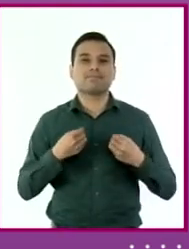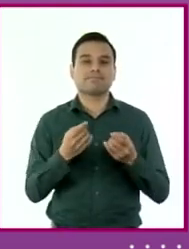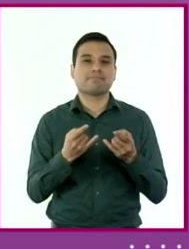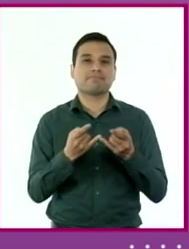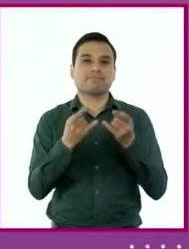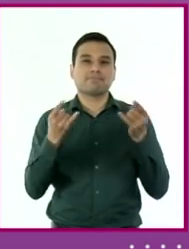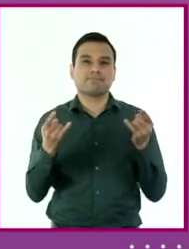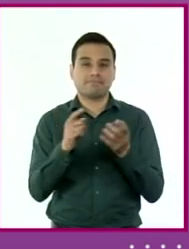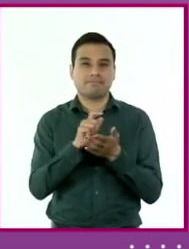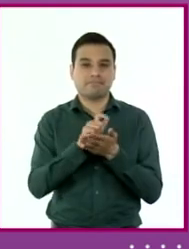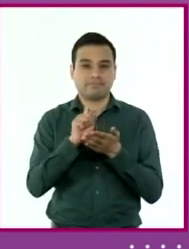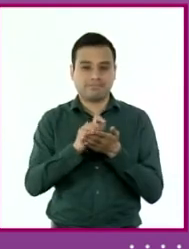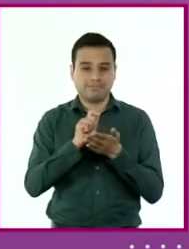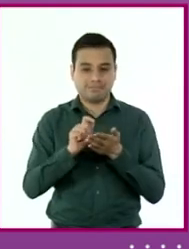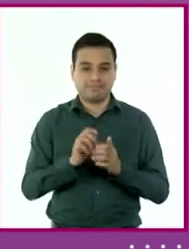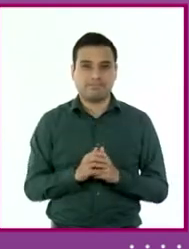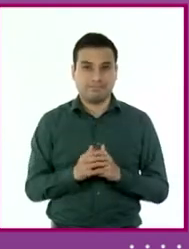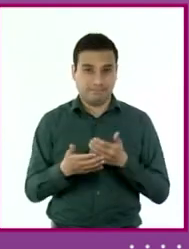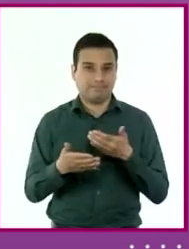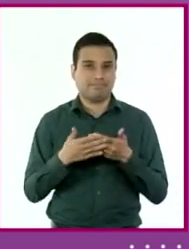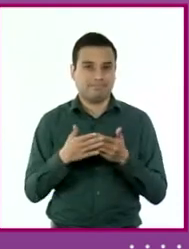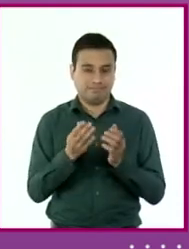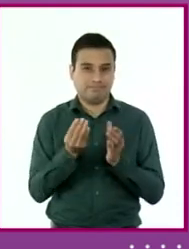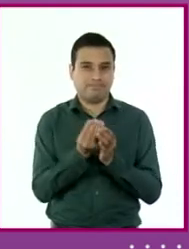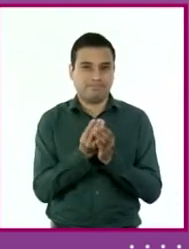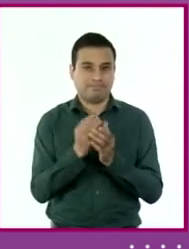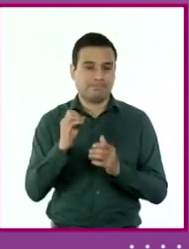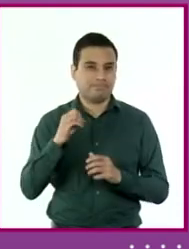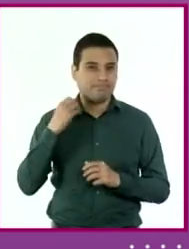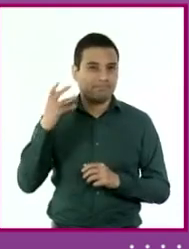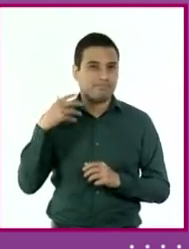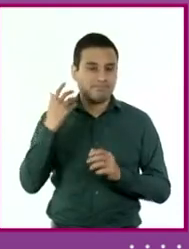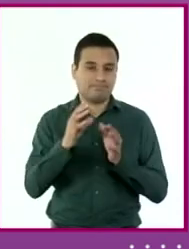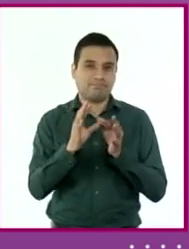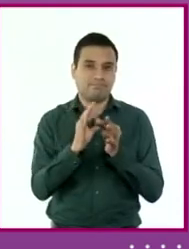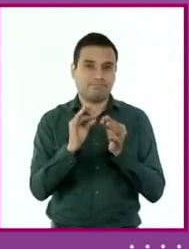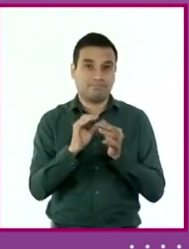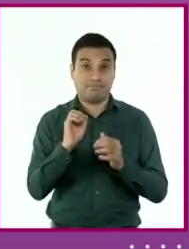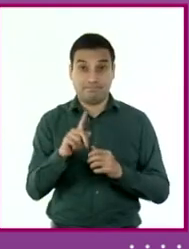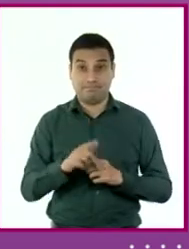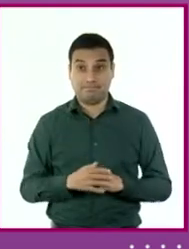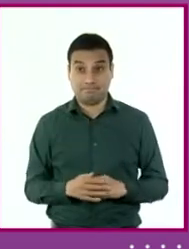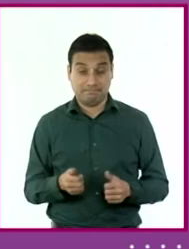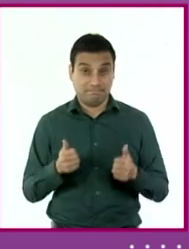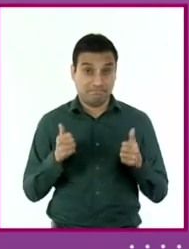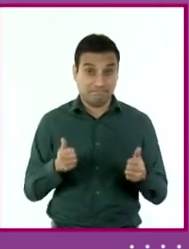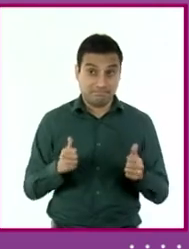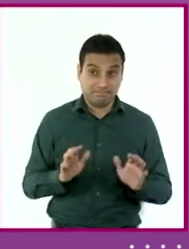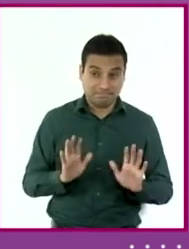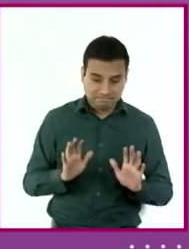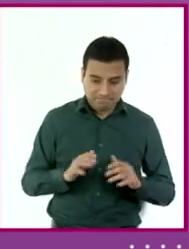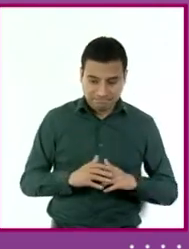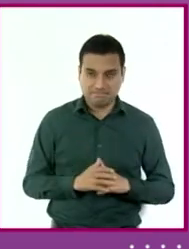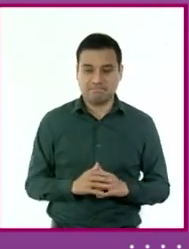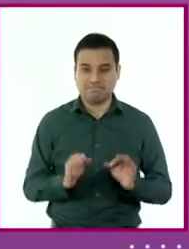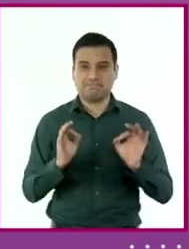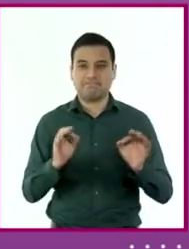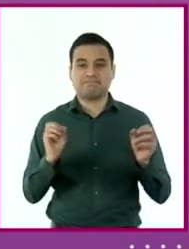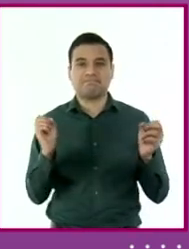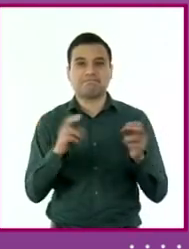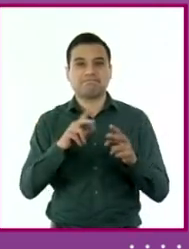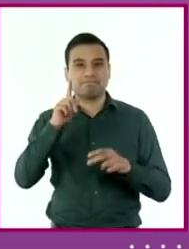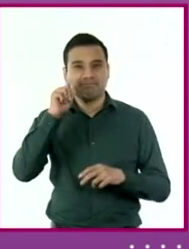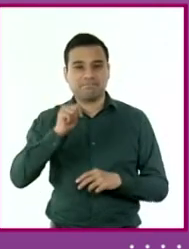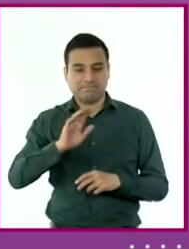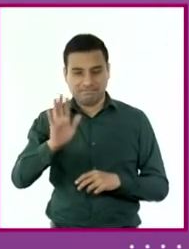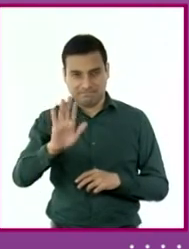información para presentarla en la siguiente clase. Ok, boys and girls. See you